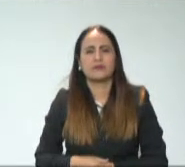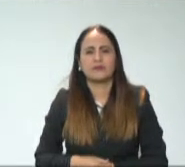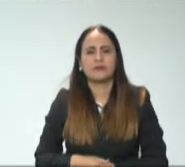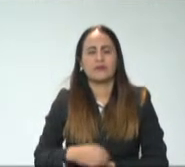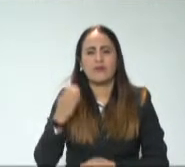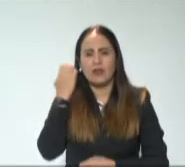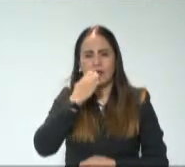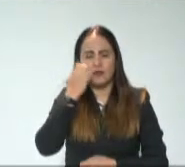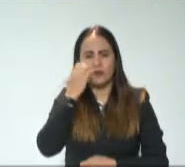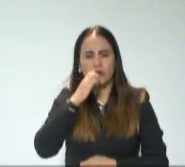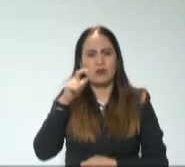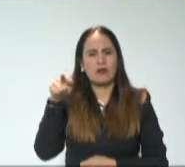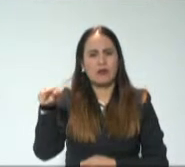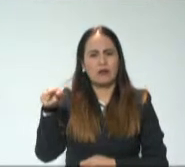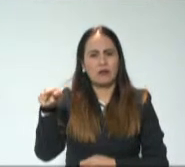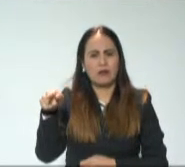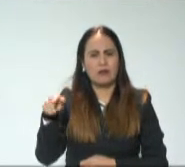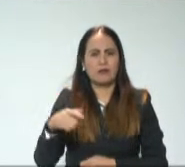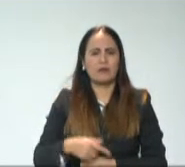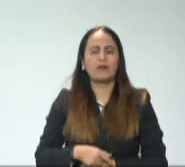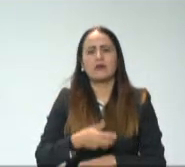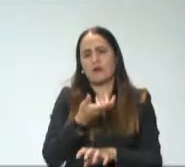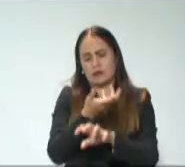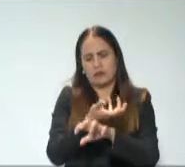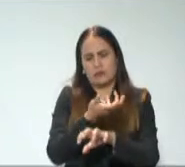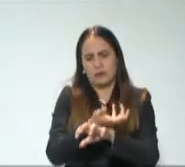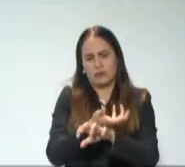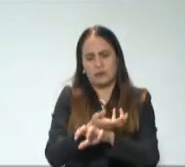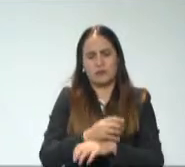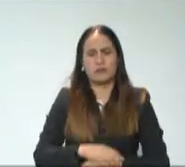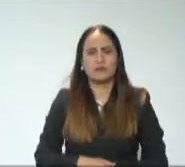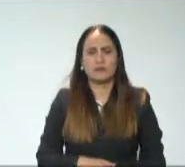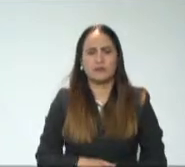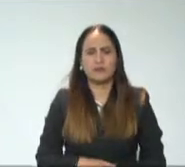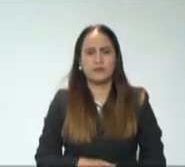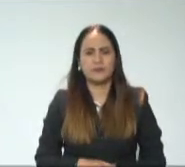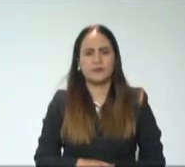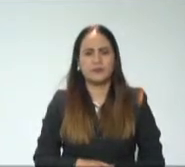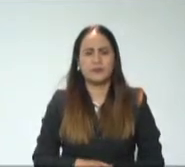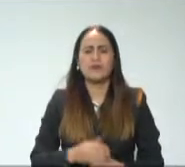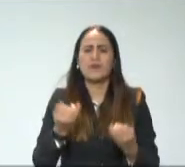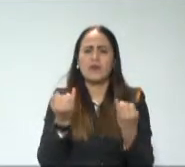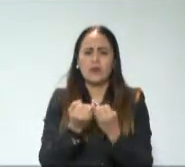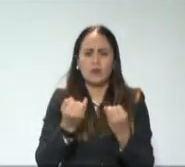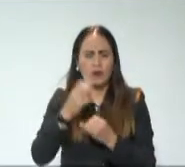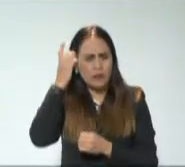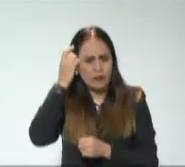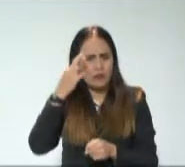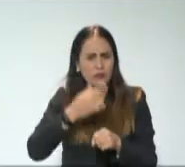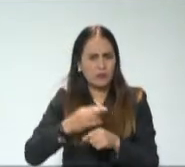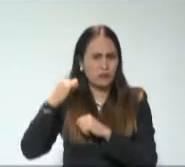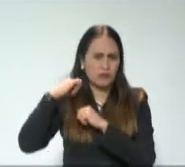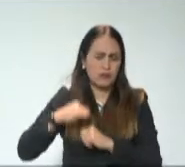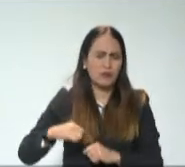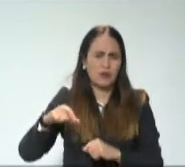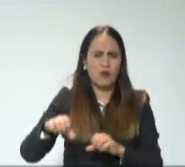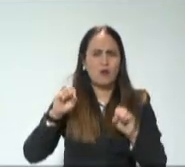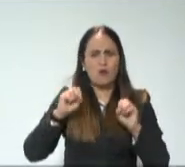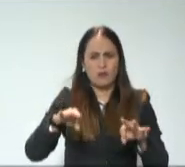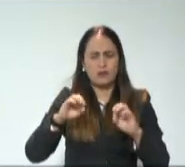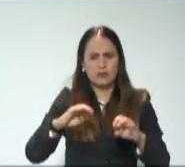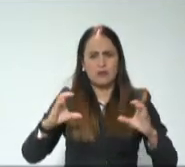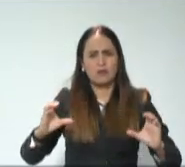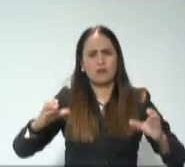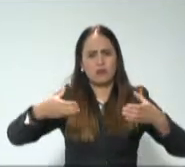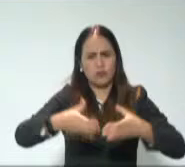escuela John F Kennedy de gobierno de la Universidad de Harvard también se desempeñó como director general de la oficina de la comisionada